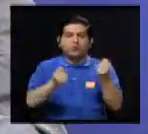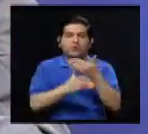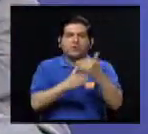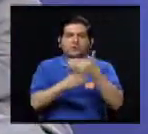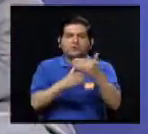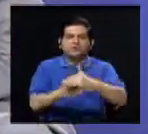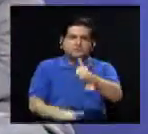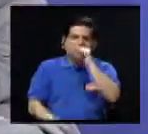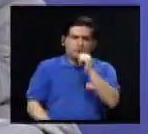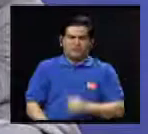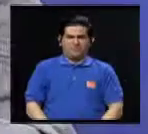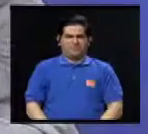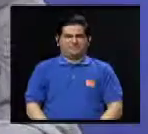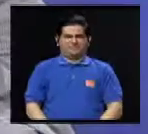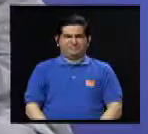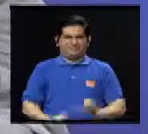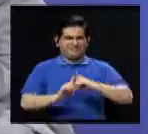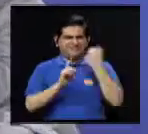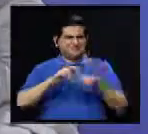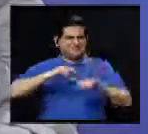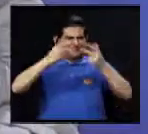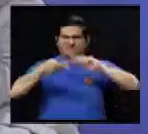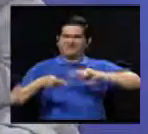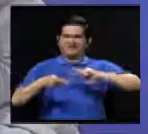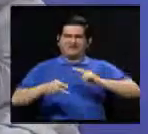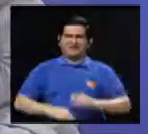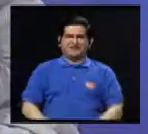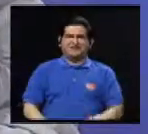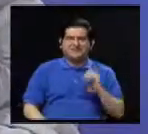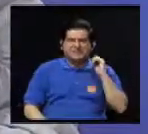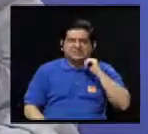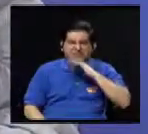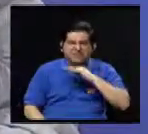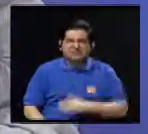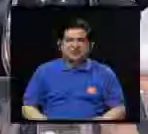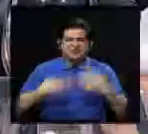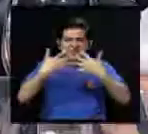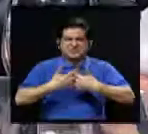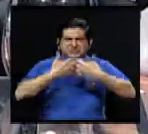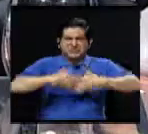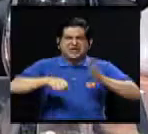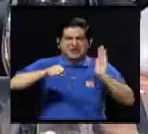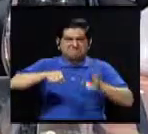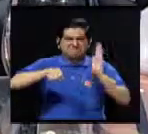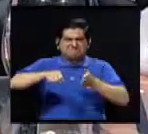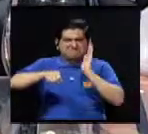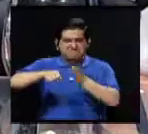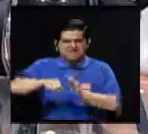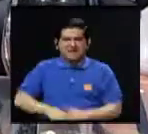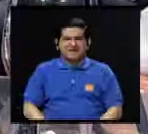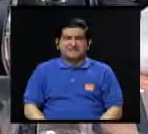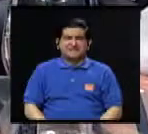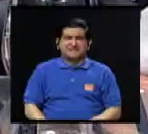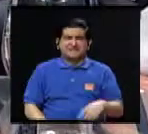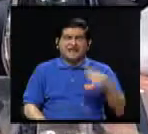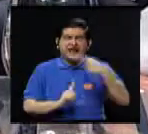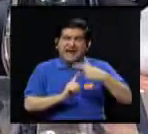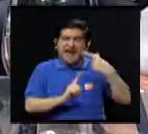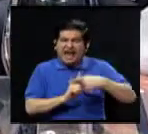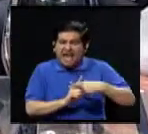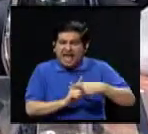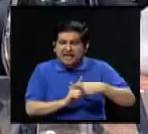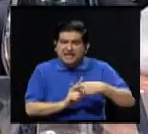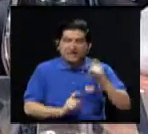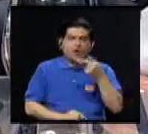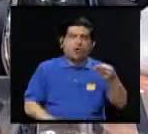cisterno repartiendo agua. Es como una contradicción, ¿verdad? La contaminación de las piñeras, en claro, la zona de Cariari, que es